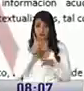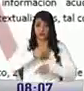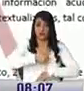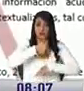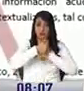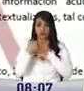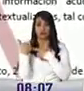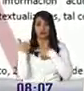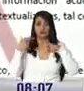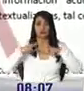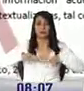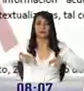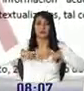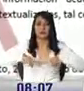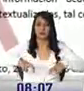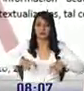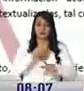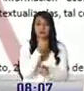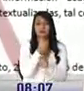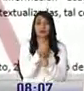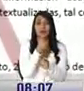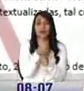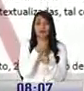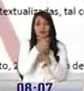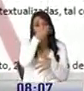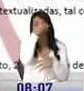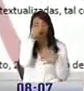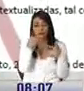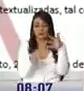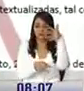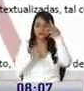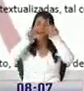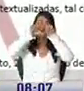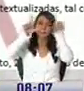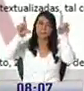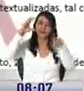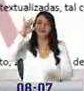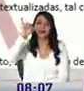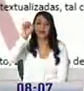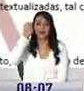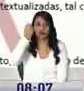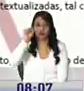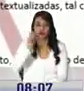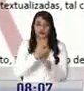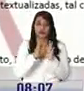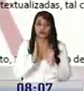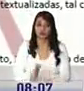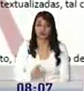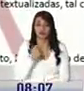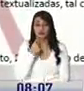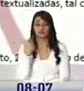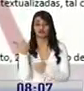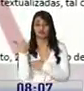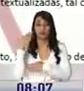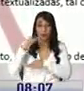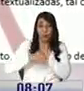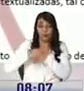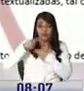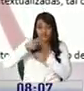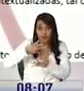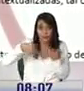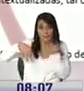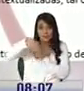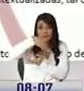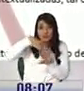competentes por lo indicado asegura la empresa seratos y sus fun deslindan cualquier responsabilidad respecto de la información manipulada